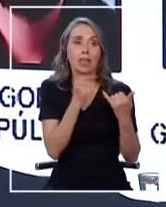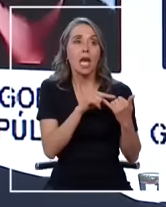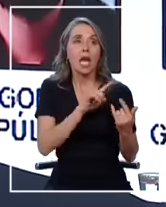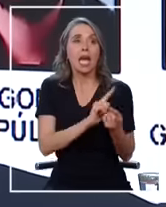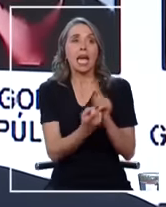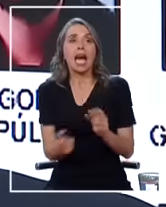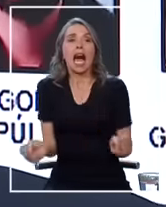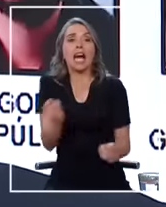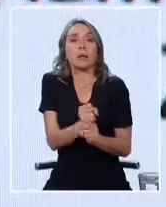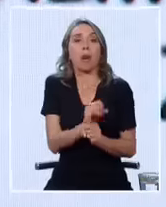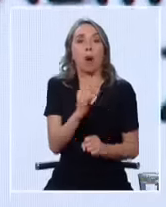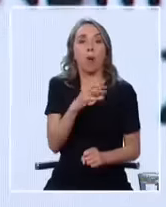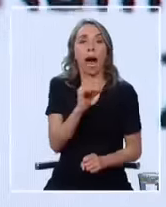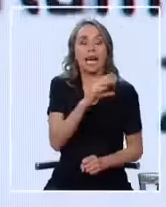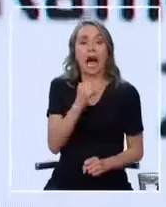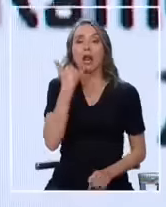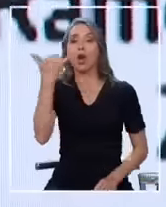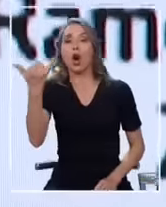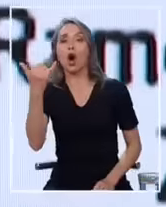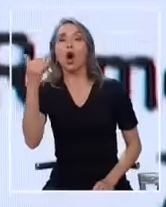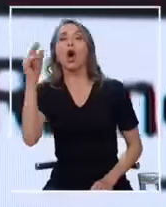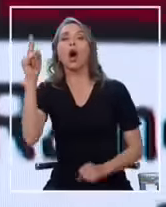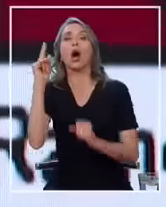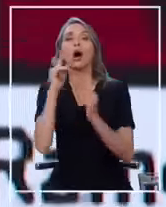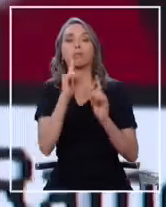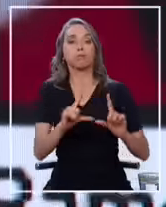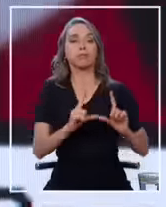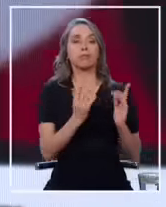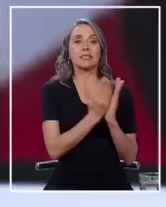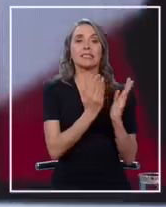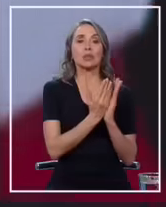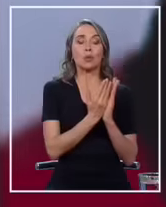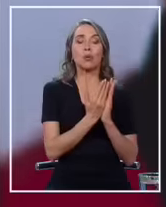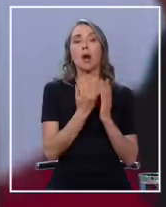Vidal? Él se comunicaba con una persona con más estudios.